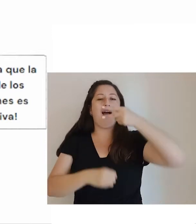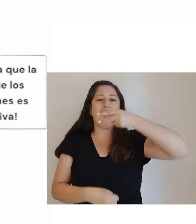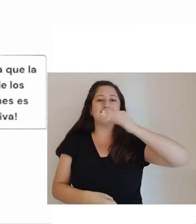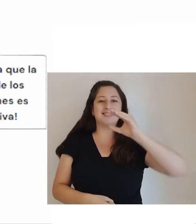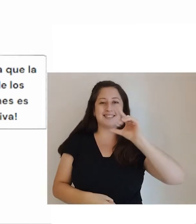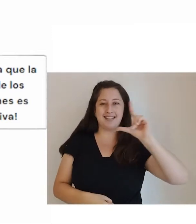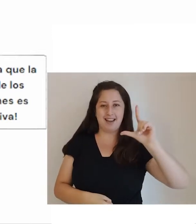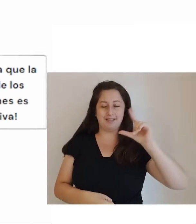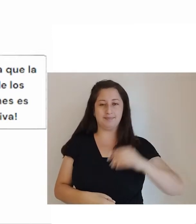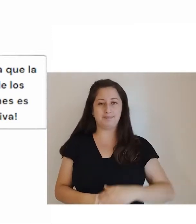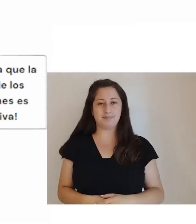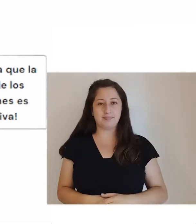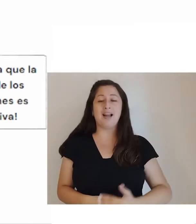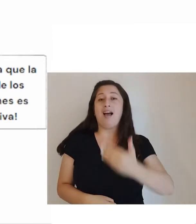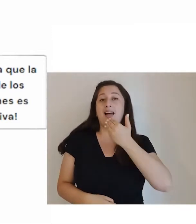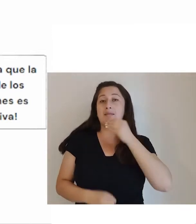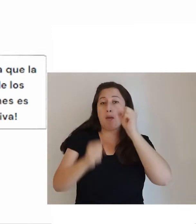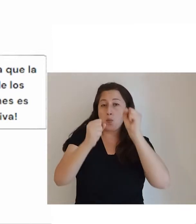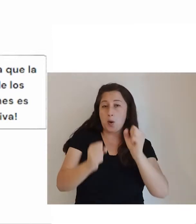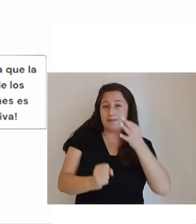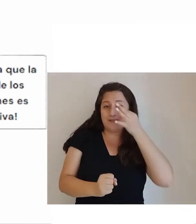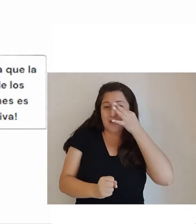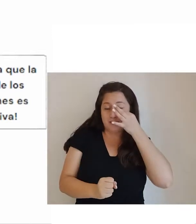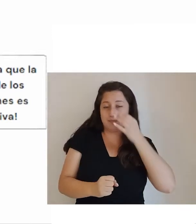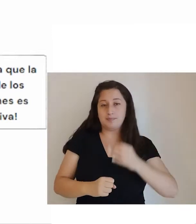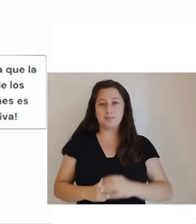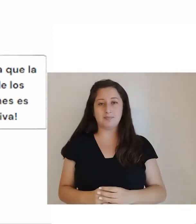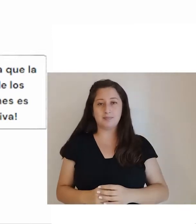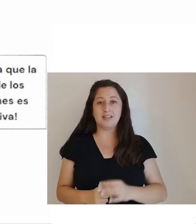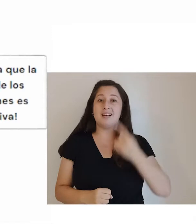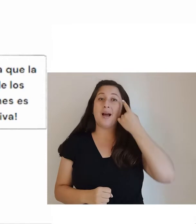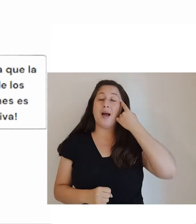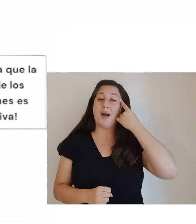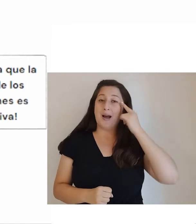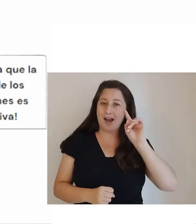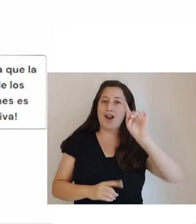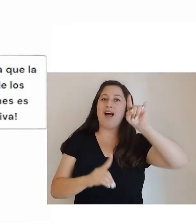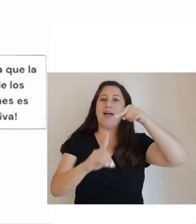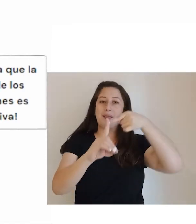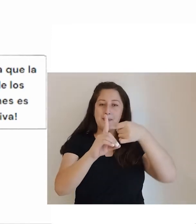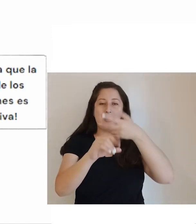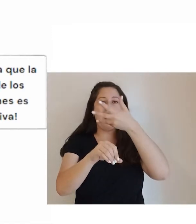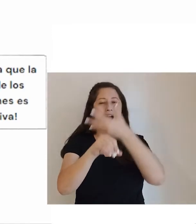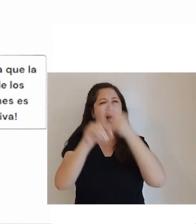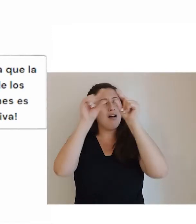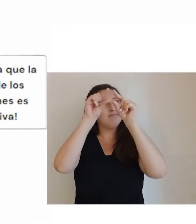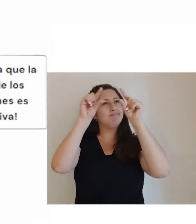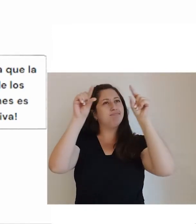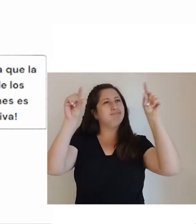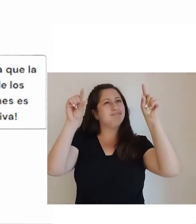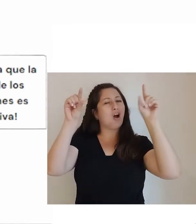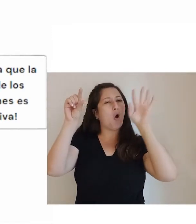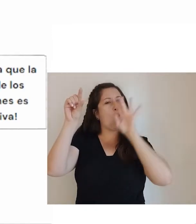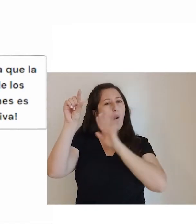clorhídrico. A la derecha también puedes observarlas, pero además hay un diagrama de colores